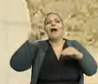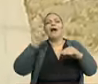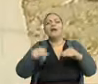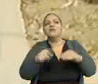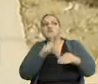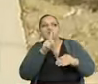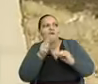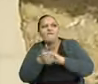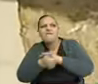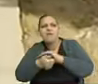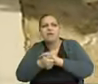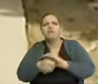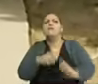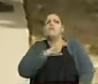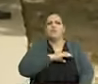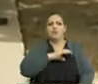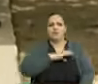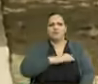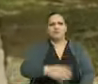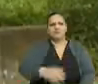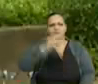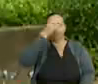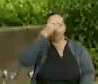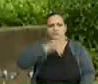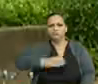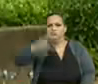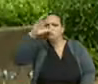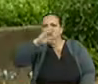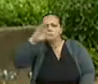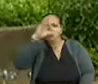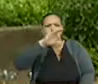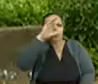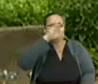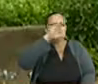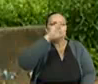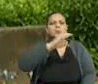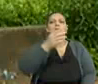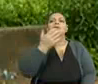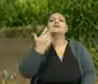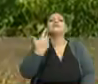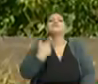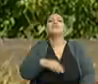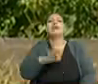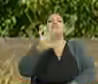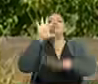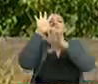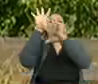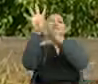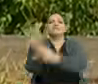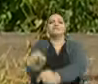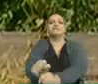la vigilancia se mantenía en las zonas que colindan con el centro, por si acaso. Si no ven